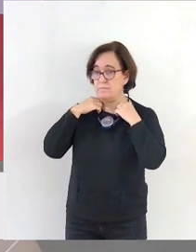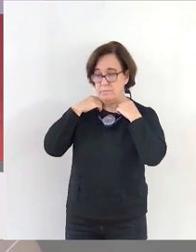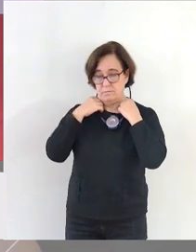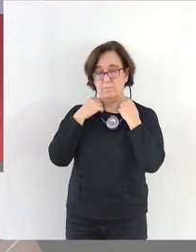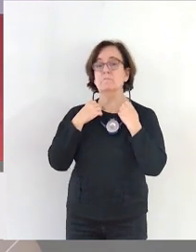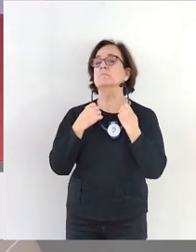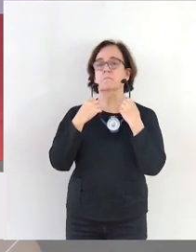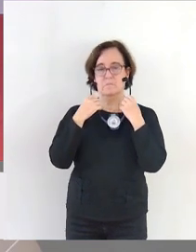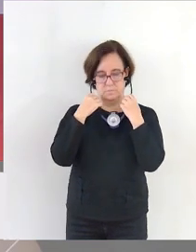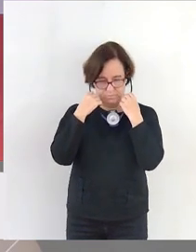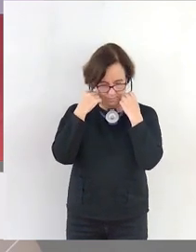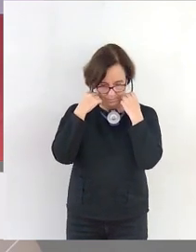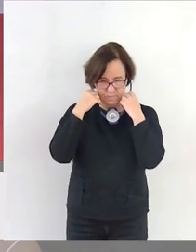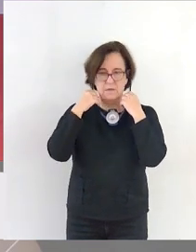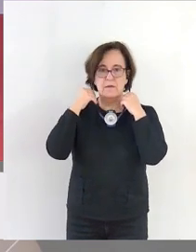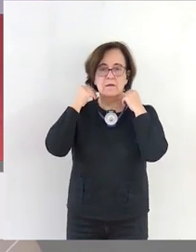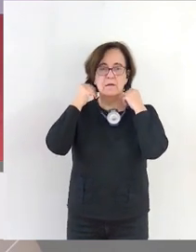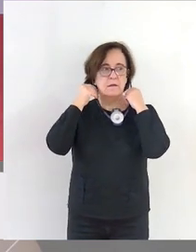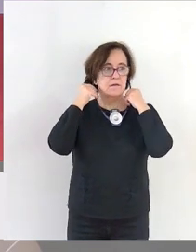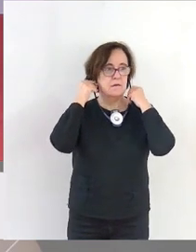rona Take the